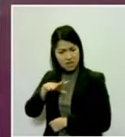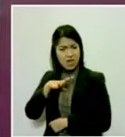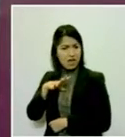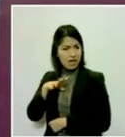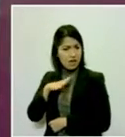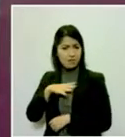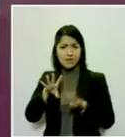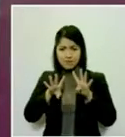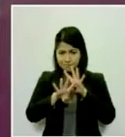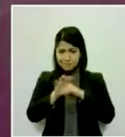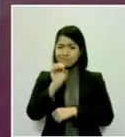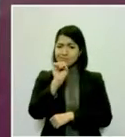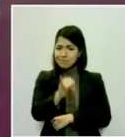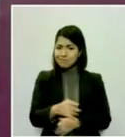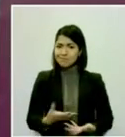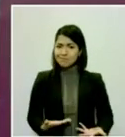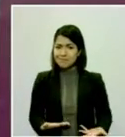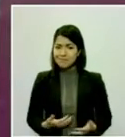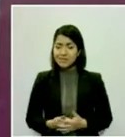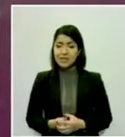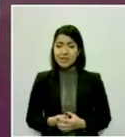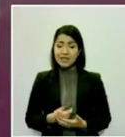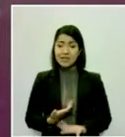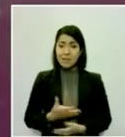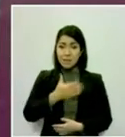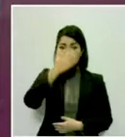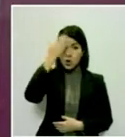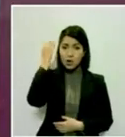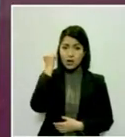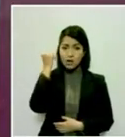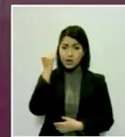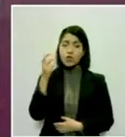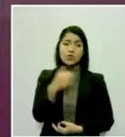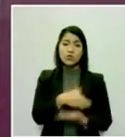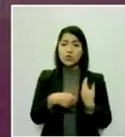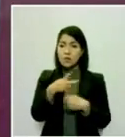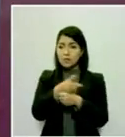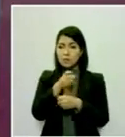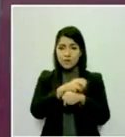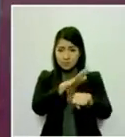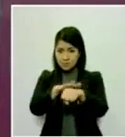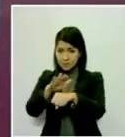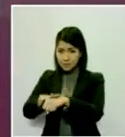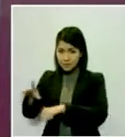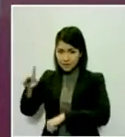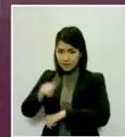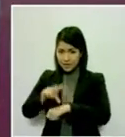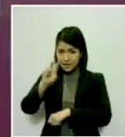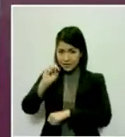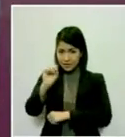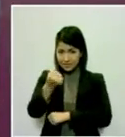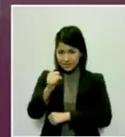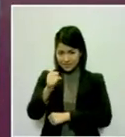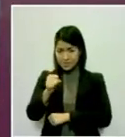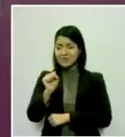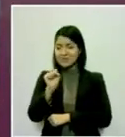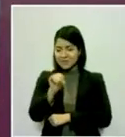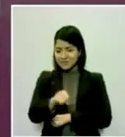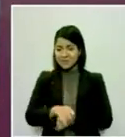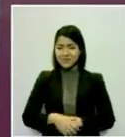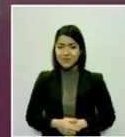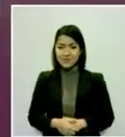día del generalísimo José María Morelos, todos invitados al día 30 de septiembre.